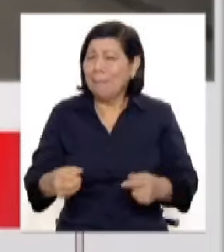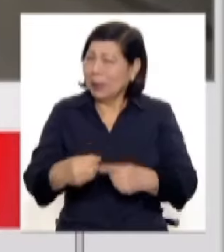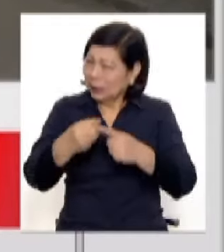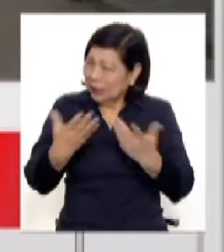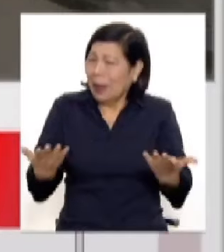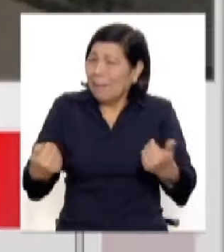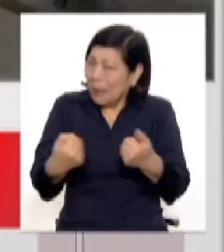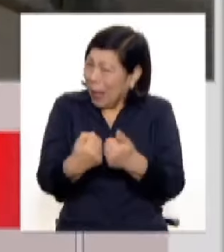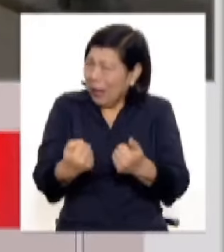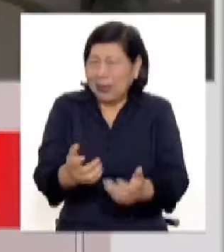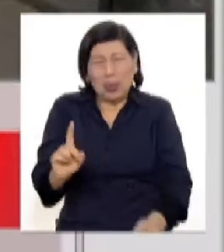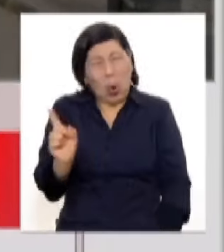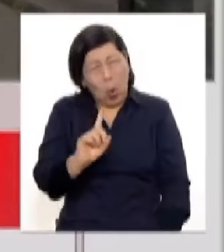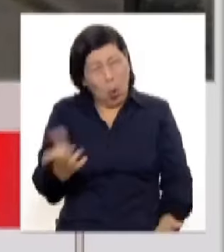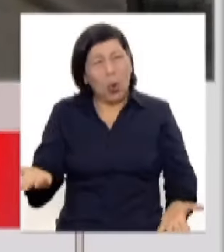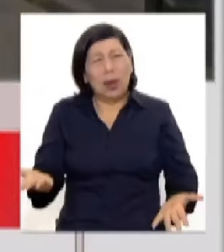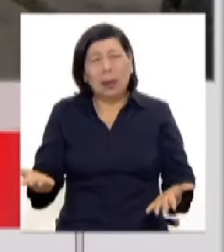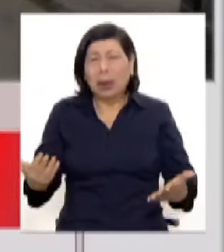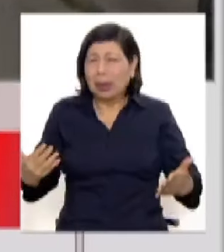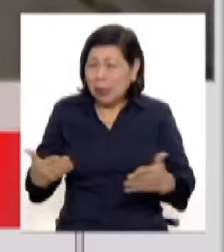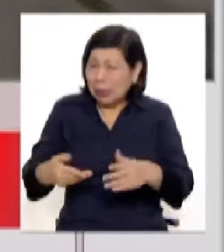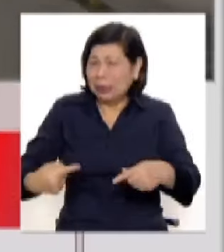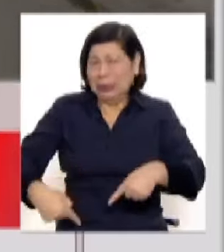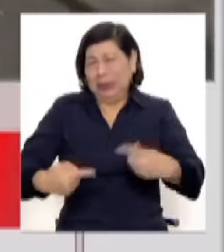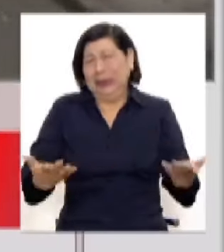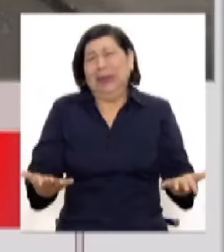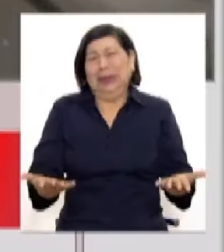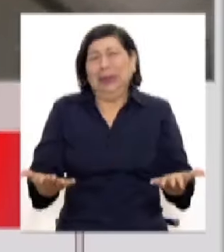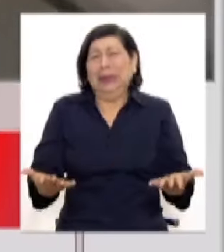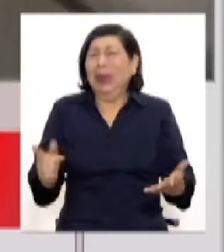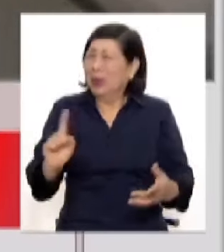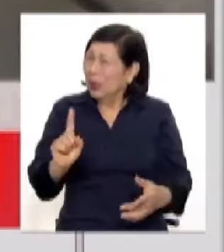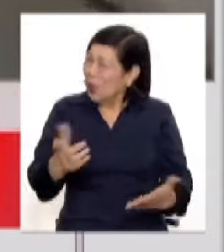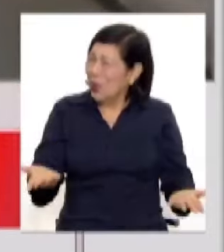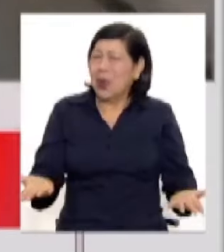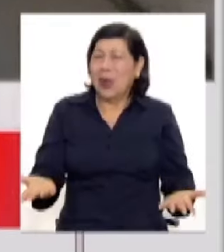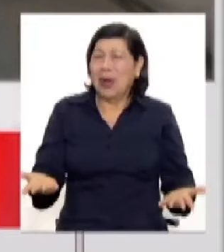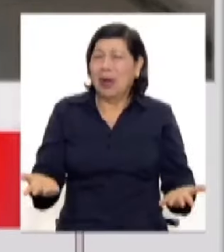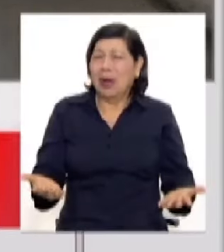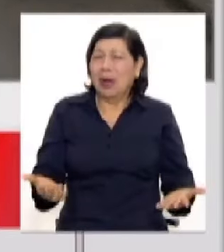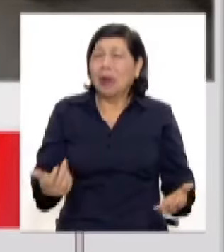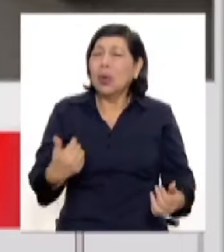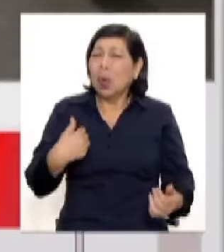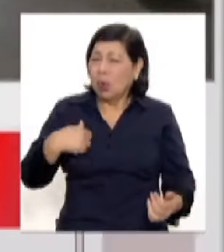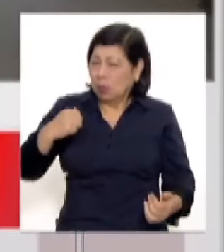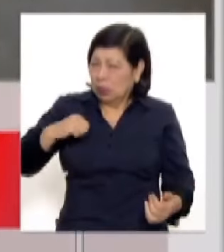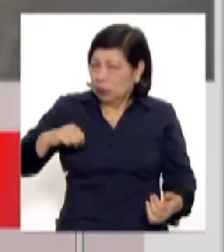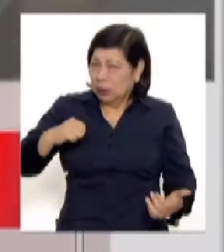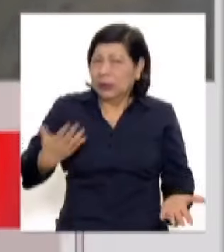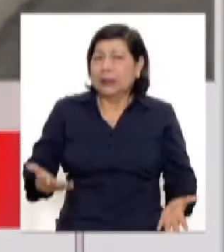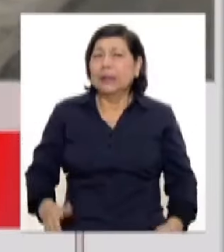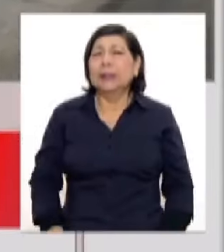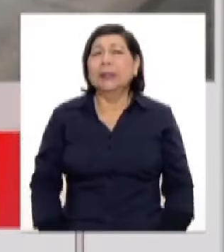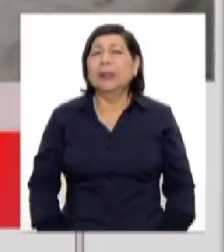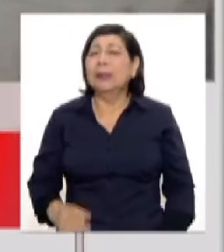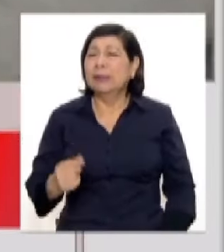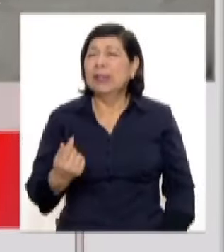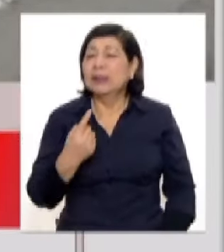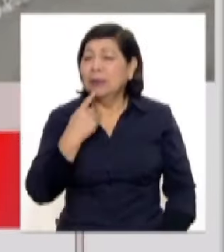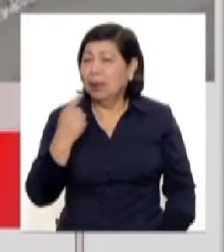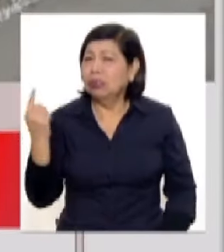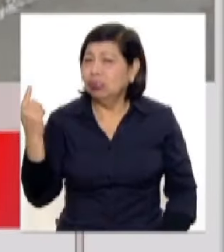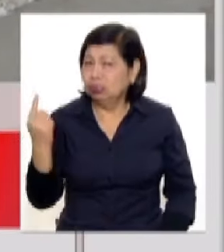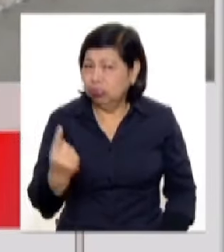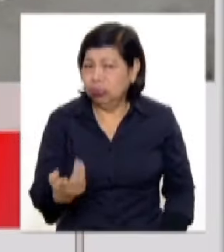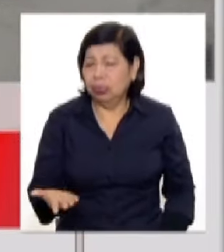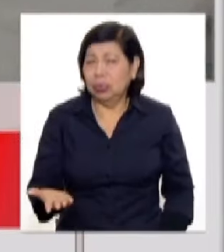una de las principales fiestas deportivas, que es el clásico, se ve empañado por estas acciones. Nosotros como municipalidad inmediatamente hemos